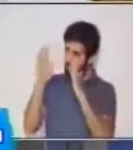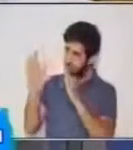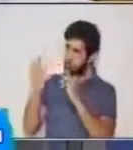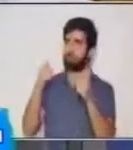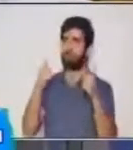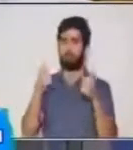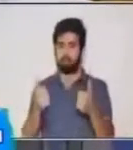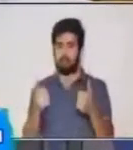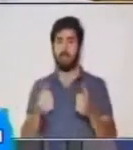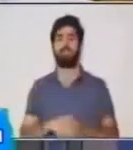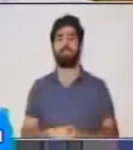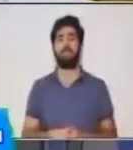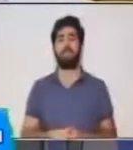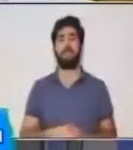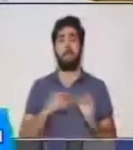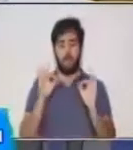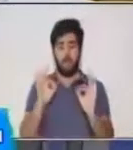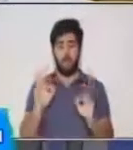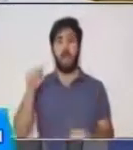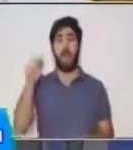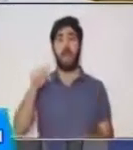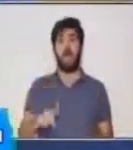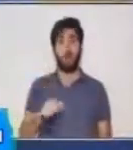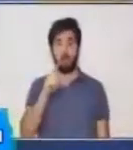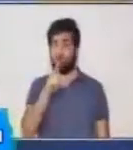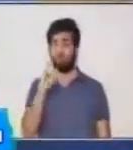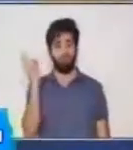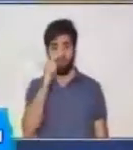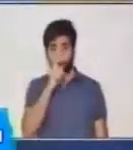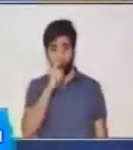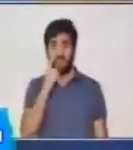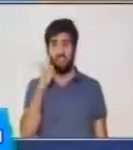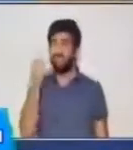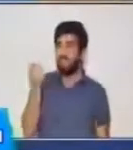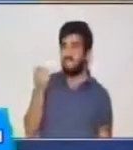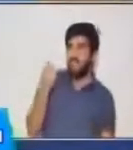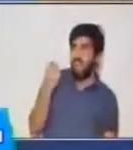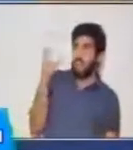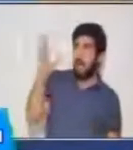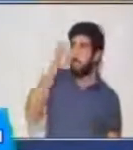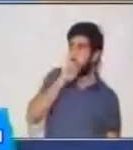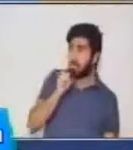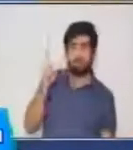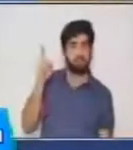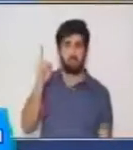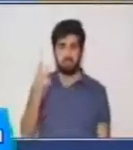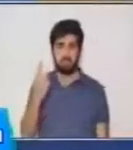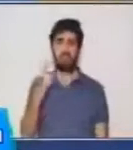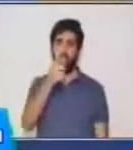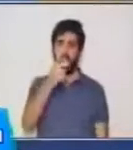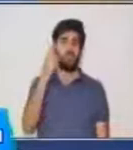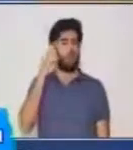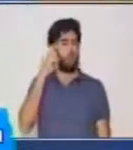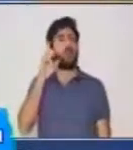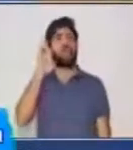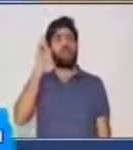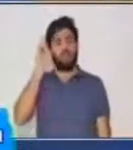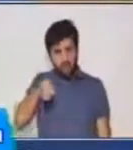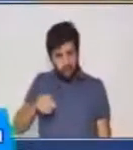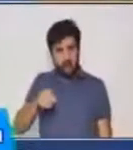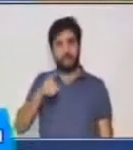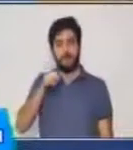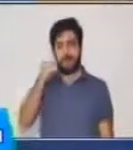pequeño. ¿Qué era lo que hacía falta? Pues era este marcador verde. Este marcador era el que yo había